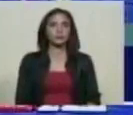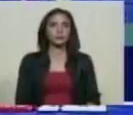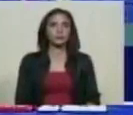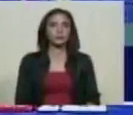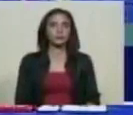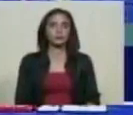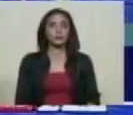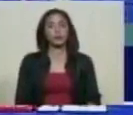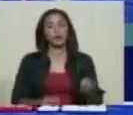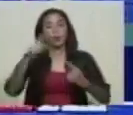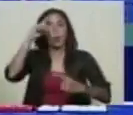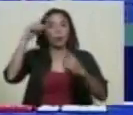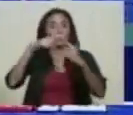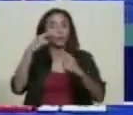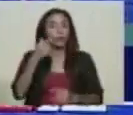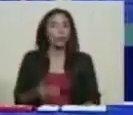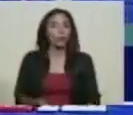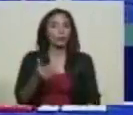central.